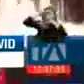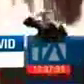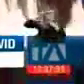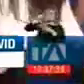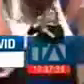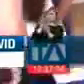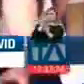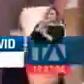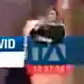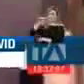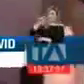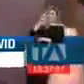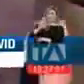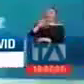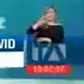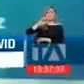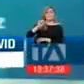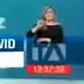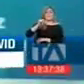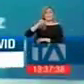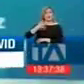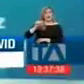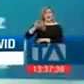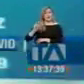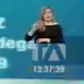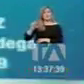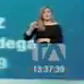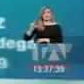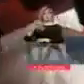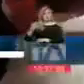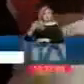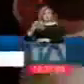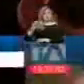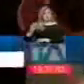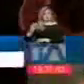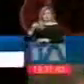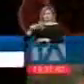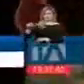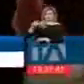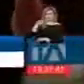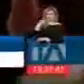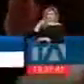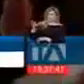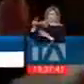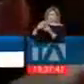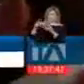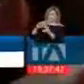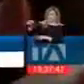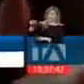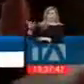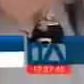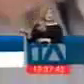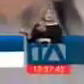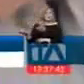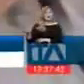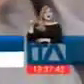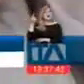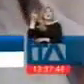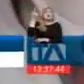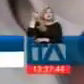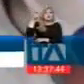imagen de Abraham Muñoz, el dueño de la identidad que usaba Daniel Salcedo, lo reconocen, y lo reconocen porque él era la